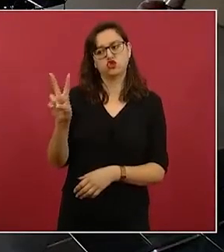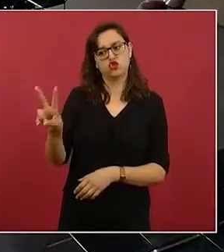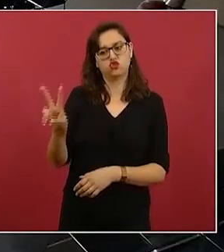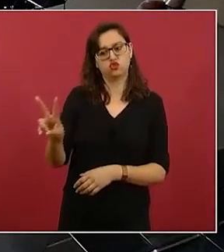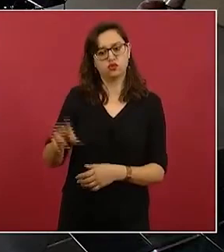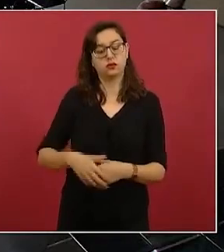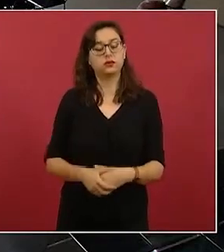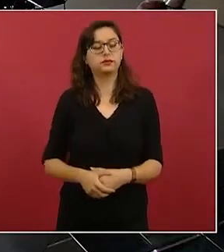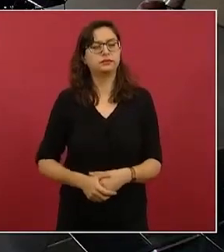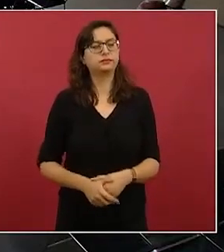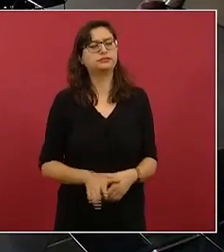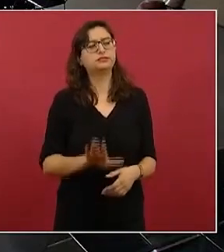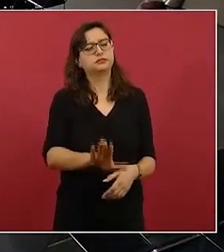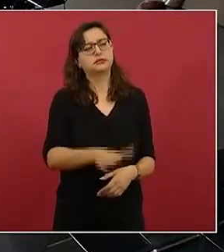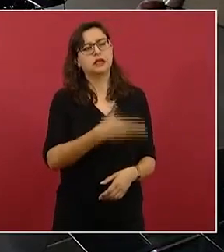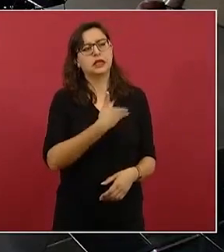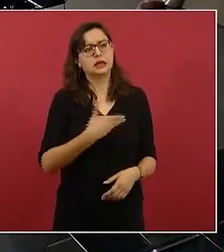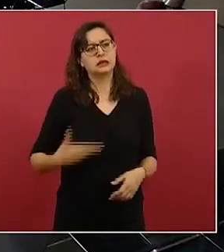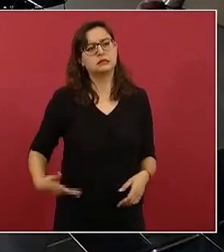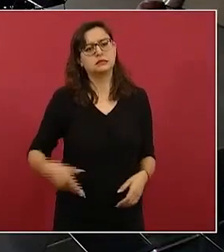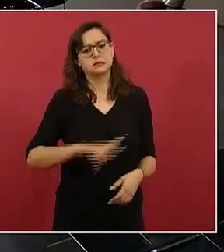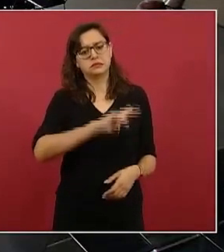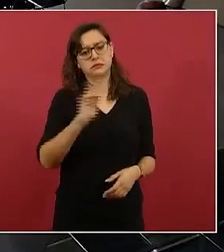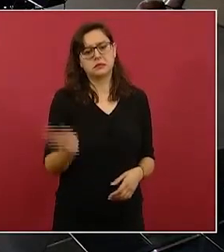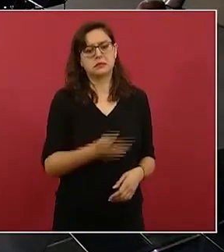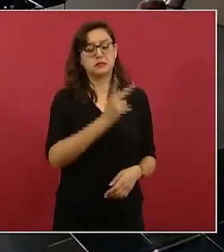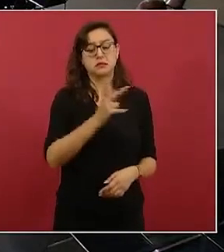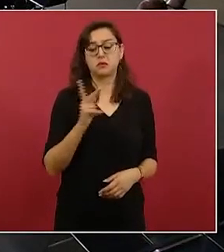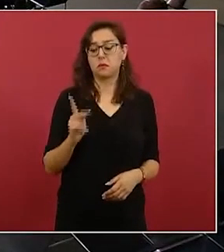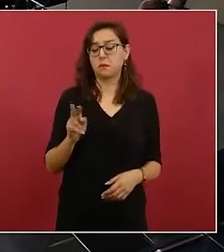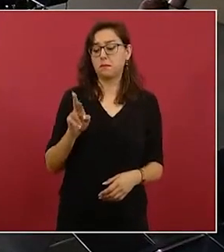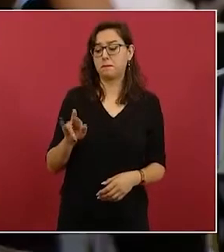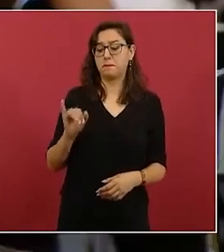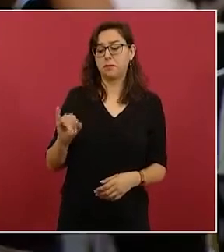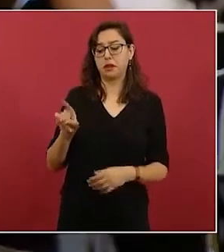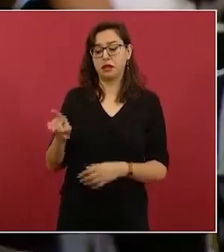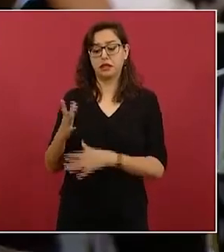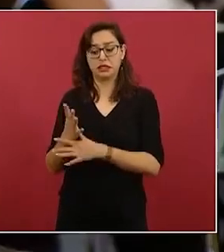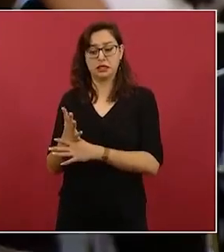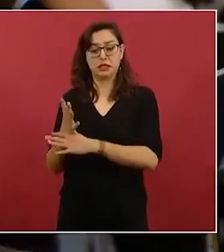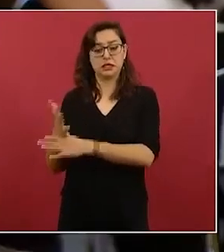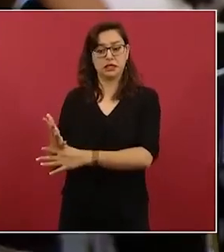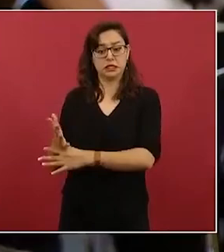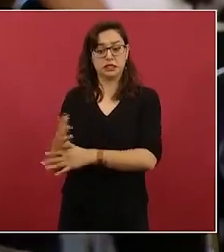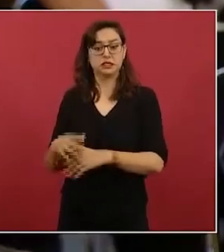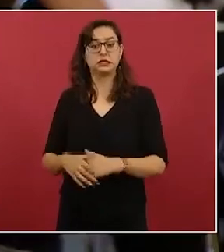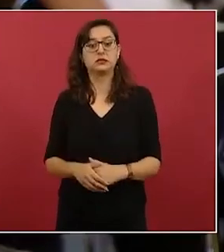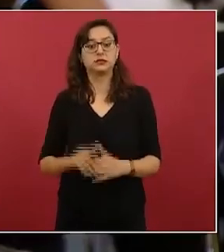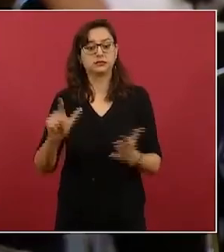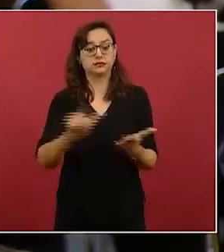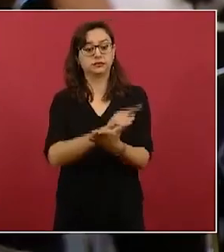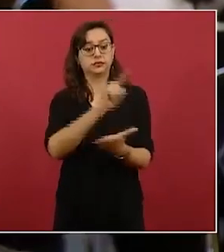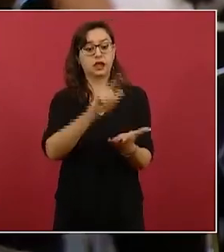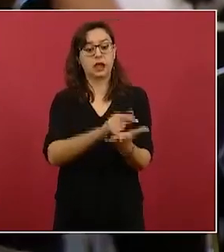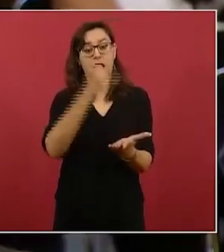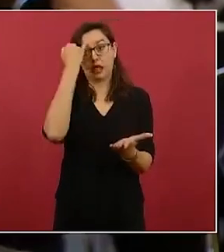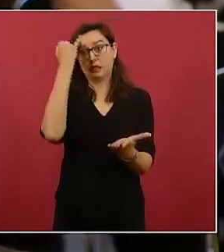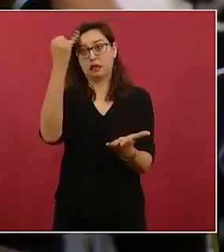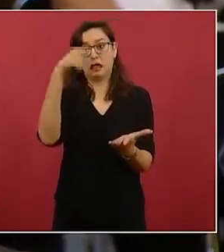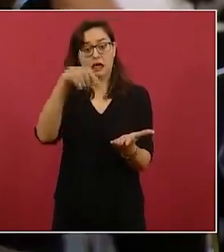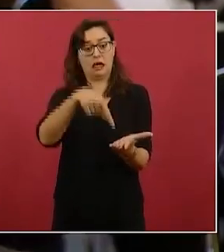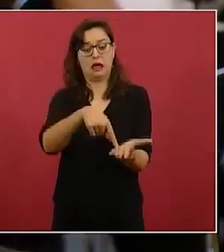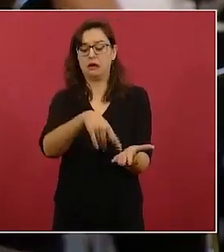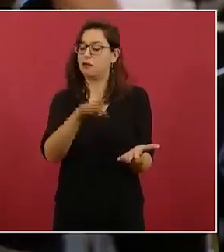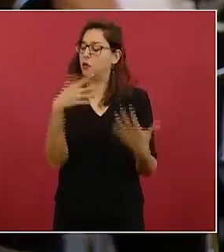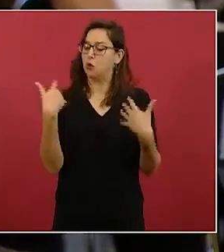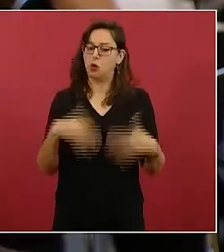dice, la oposición en general dice palabras más, palabras menos, que su iniciativa, así lo dijeron, es un peligro para México y